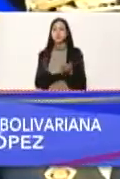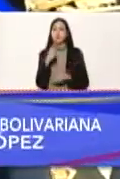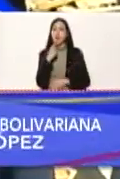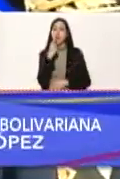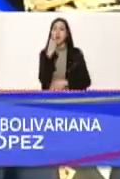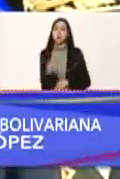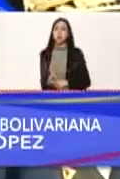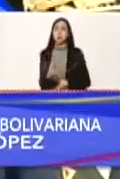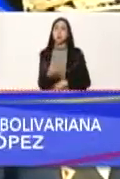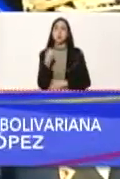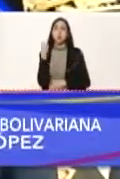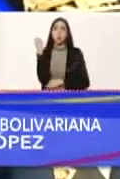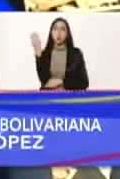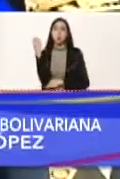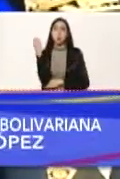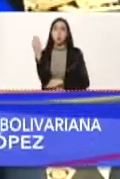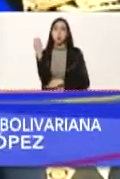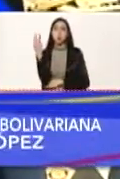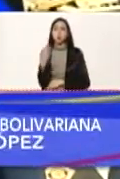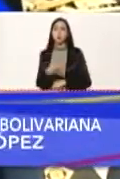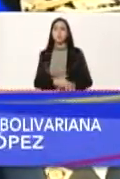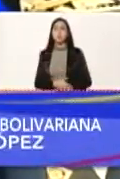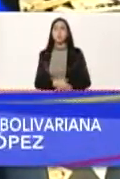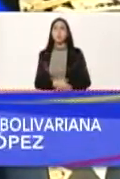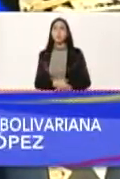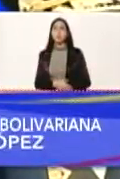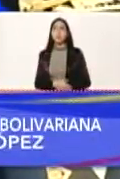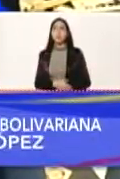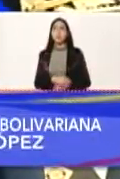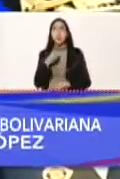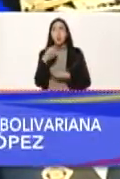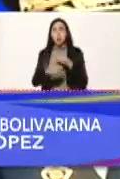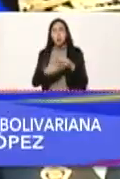dichas desde una prosa